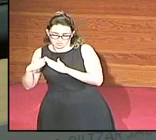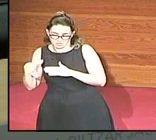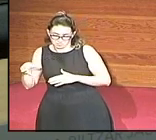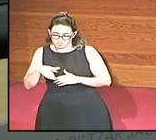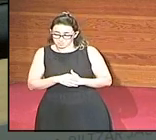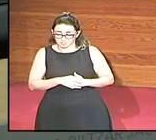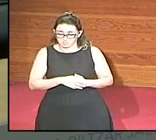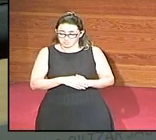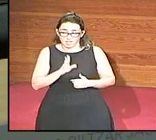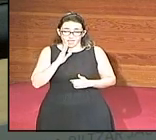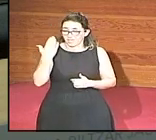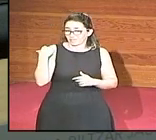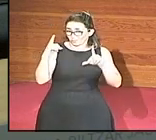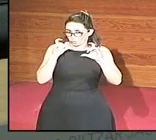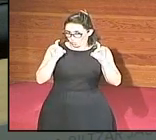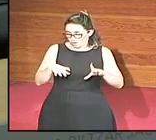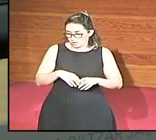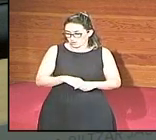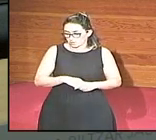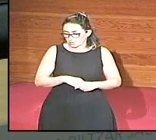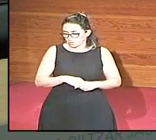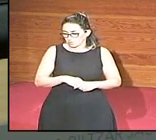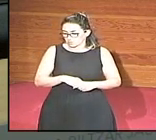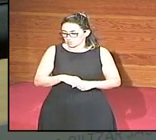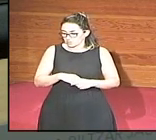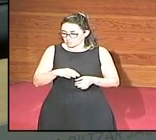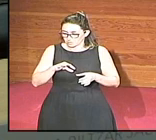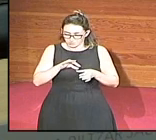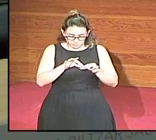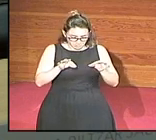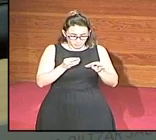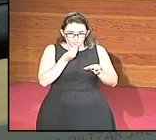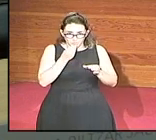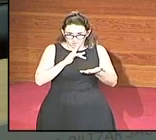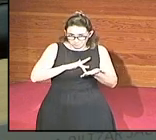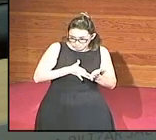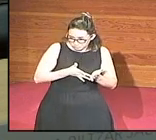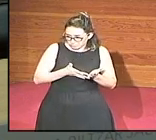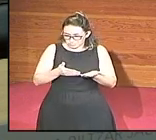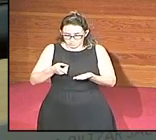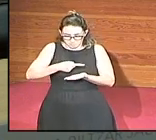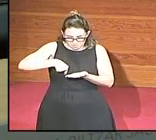Lo mismo que la otra foto, o sea, se ha dejado los pepinillos, el plato está sucio, los cubiertos están ahí.